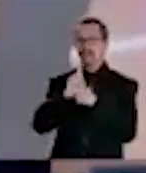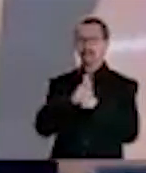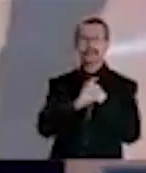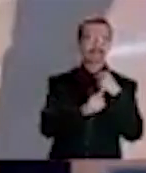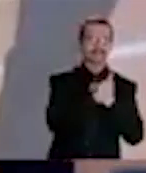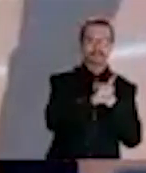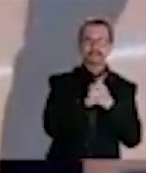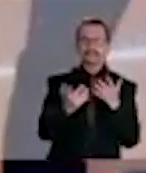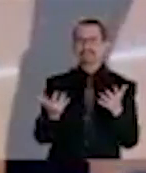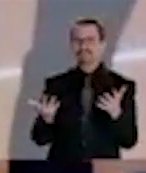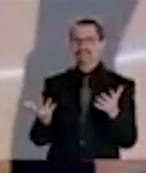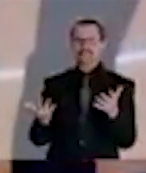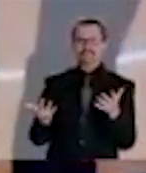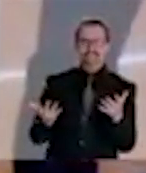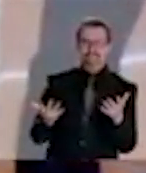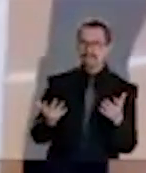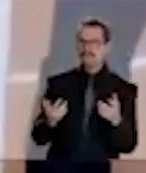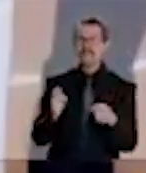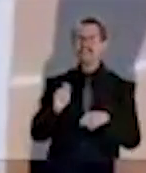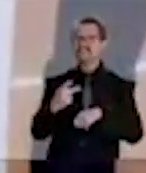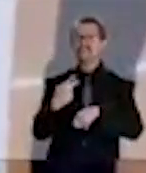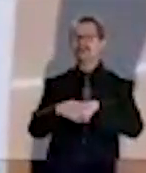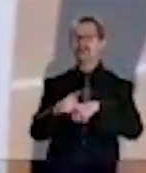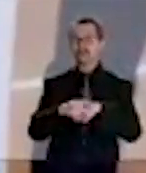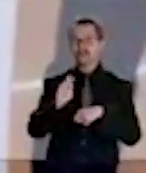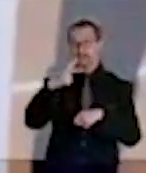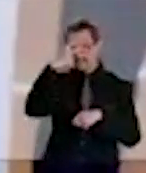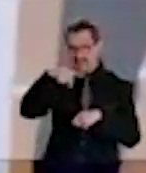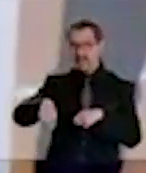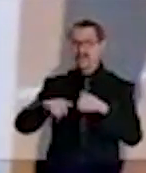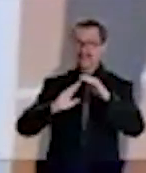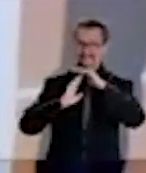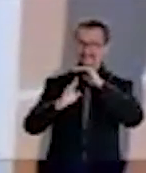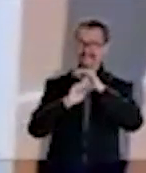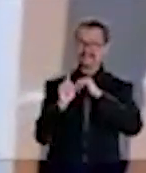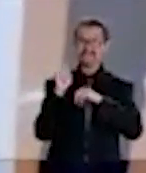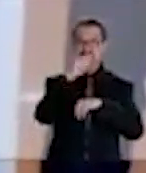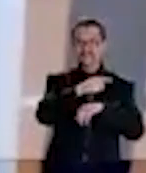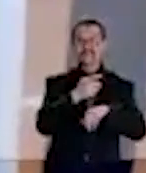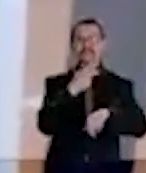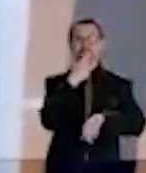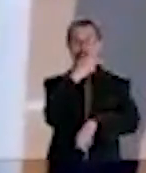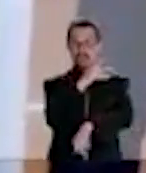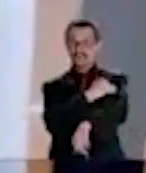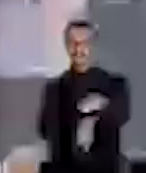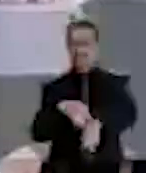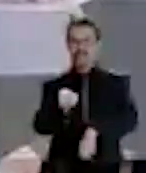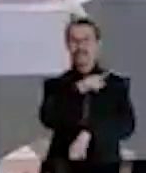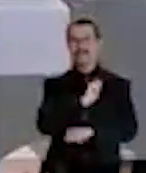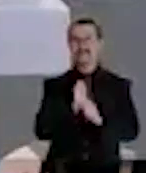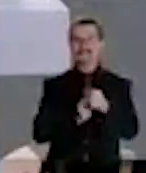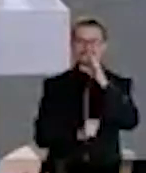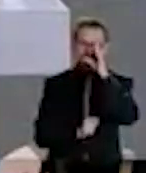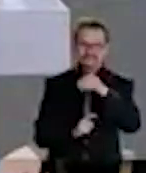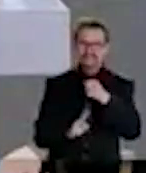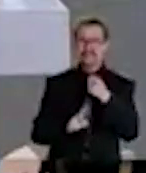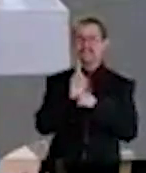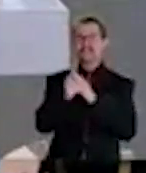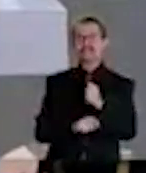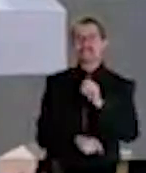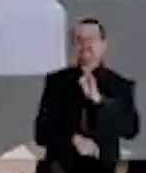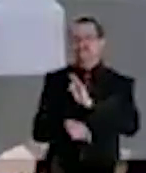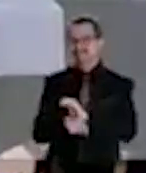fallemos al mexicano y que le fallamos a su familia por eso tenemos que trabajar de los dos lados de la frontera empezando gracias gracias